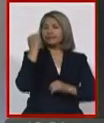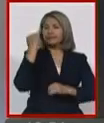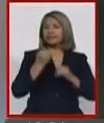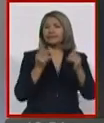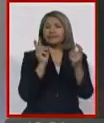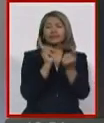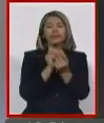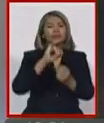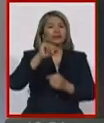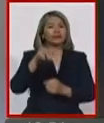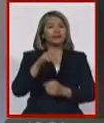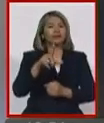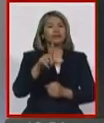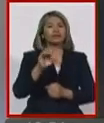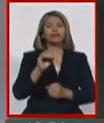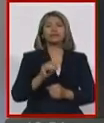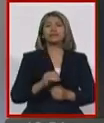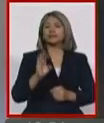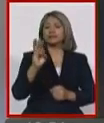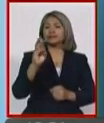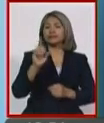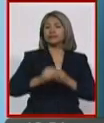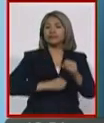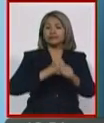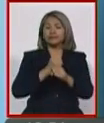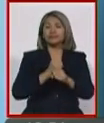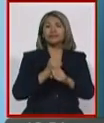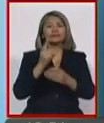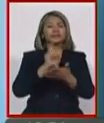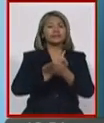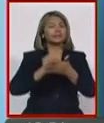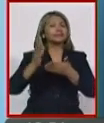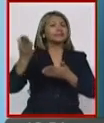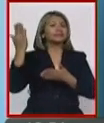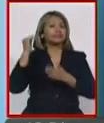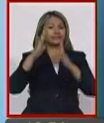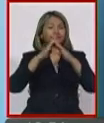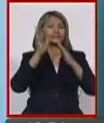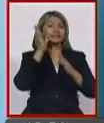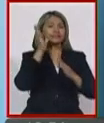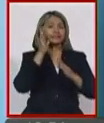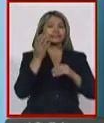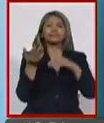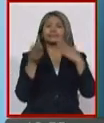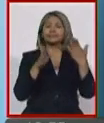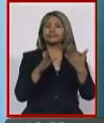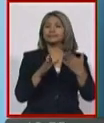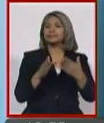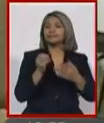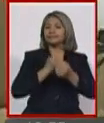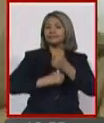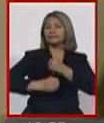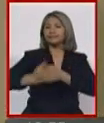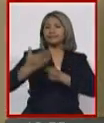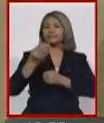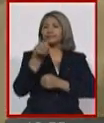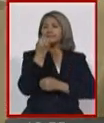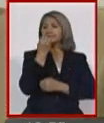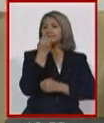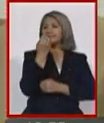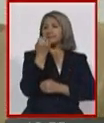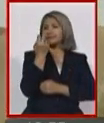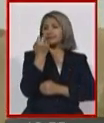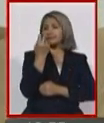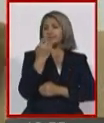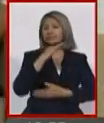última vez que vieron a Julio César Herrera Pasto, de 60 años, fue hace una semana en la casa de su madre, que falleció hace varios años, donde almorzaron solo